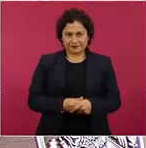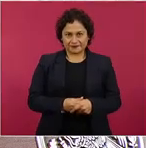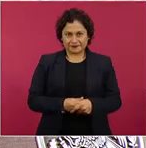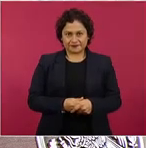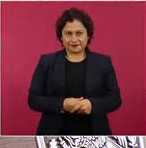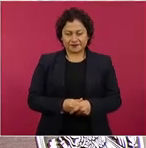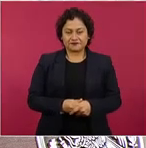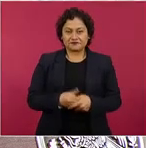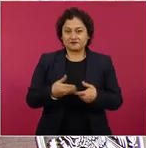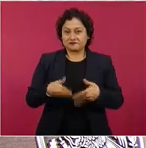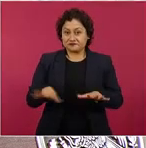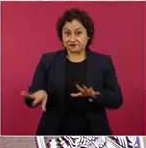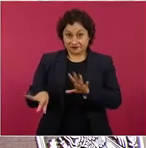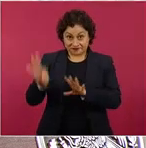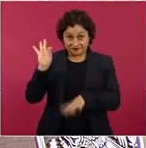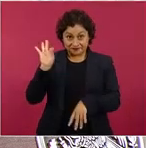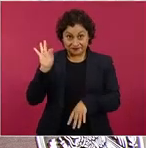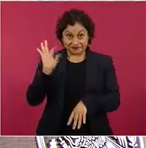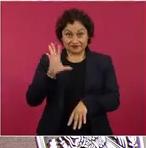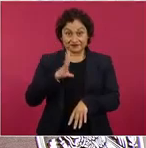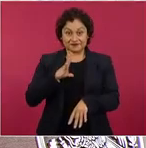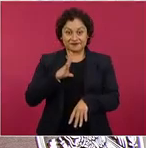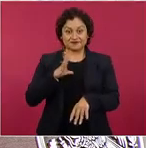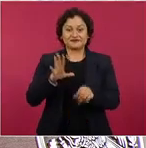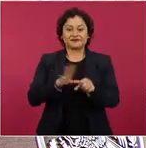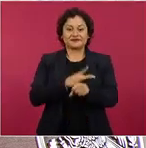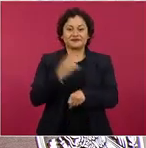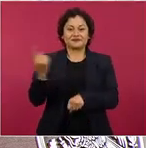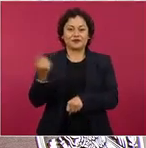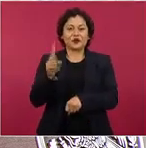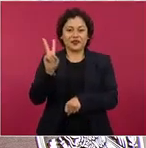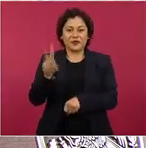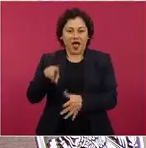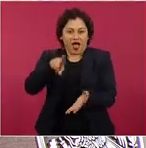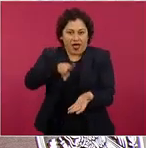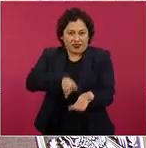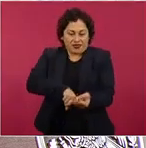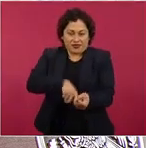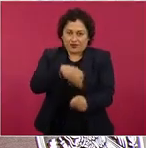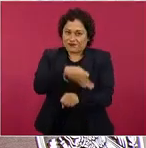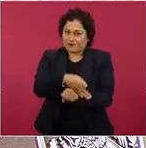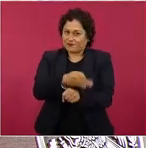a ver si está, porque tiene sentido el humor.